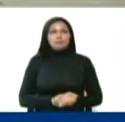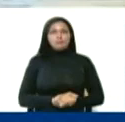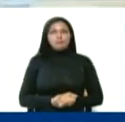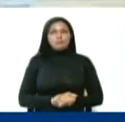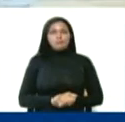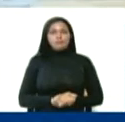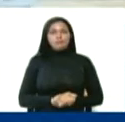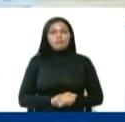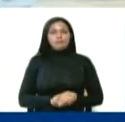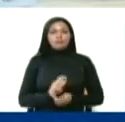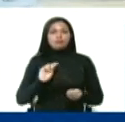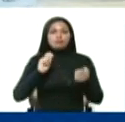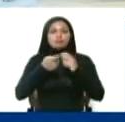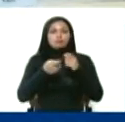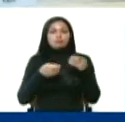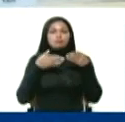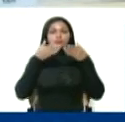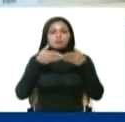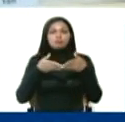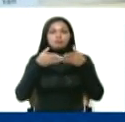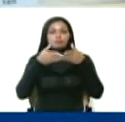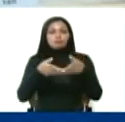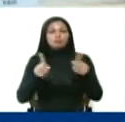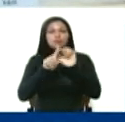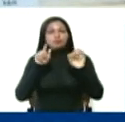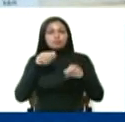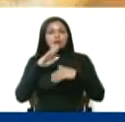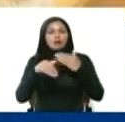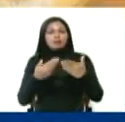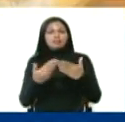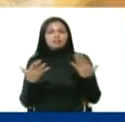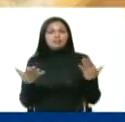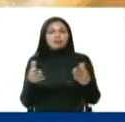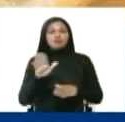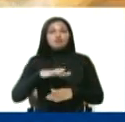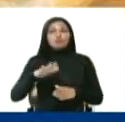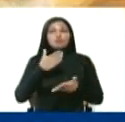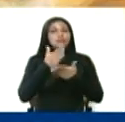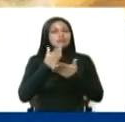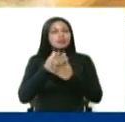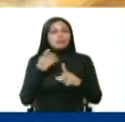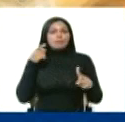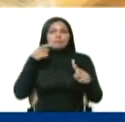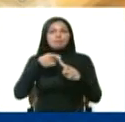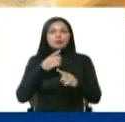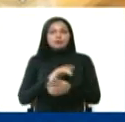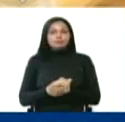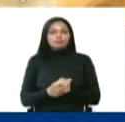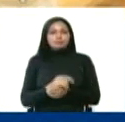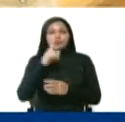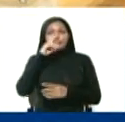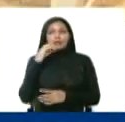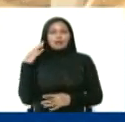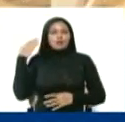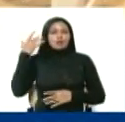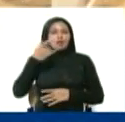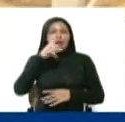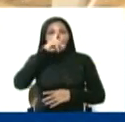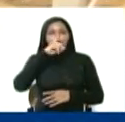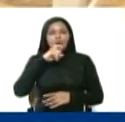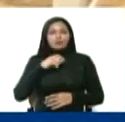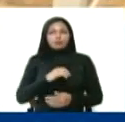su traslado, su travesía, hasta donde siempre estuvo, durante miles de años.